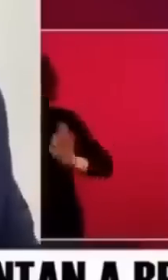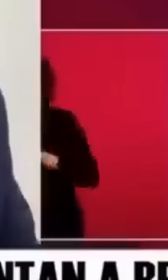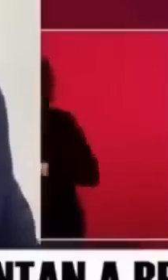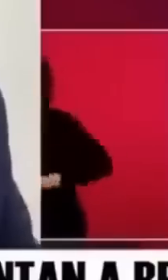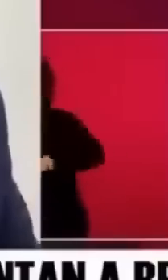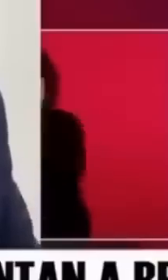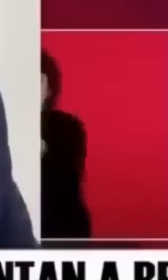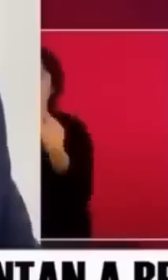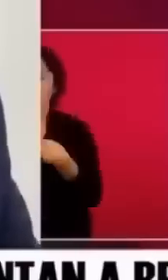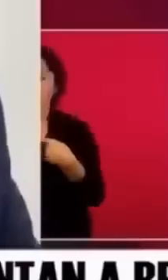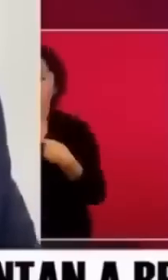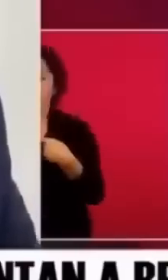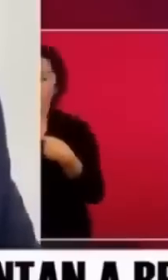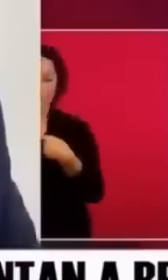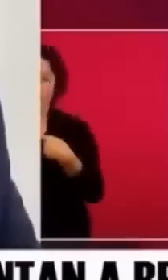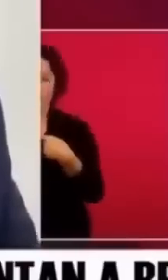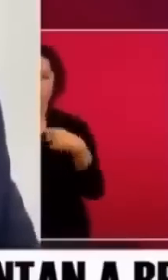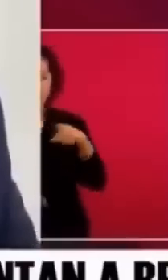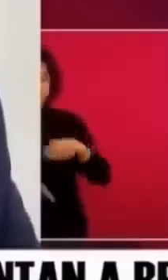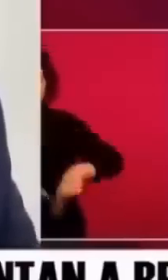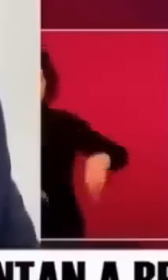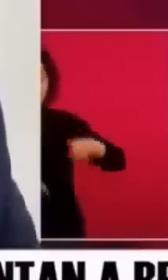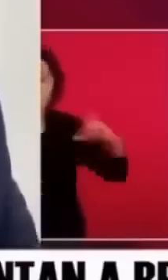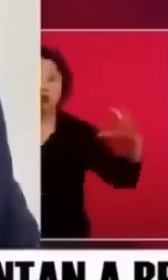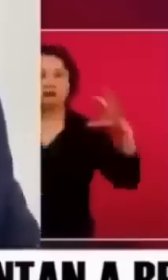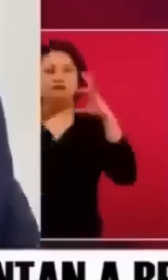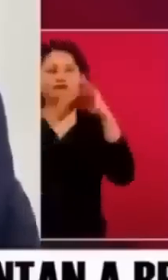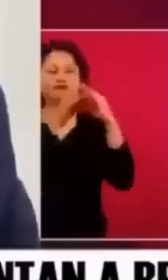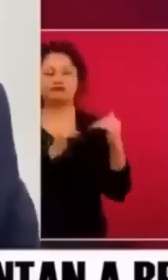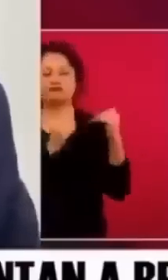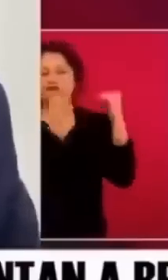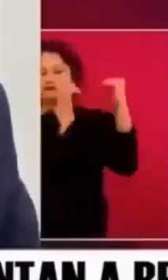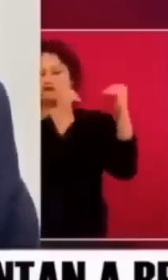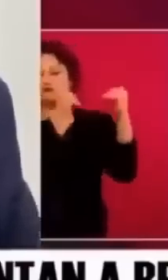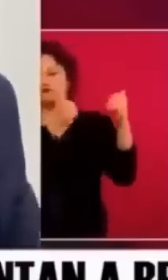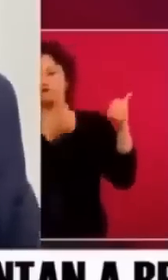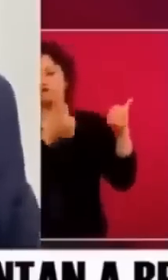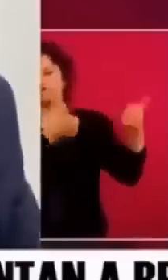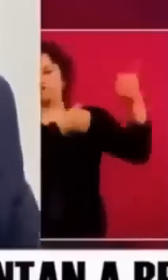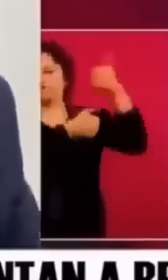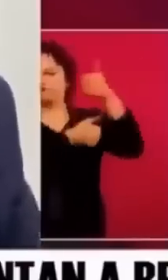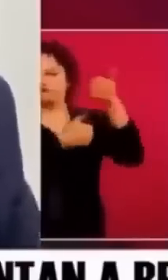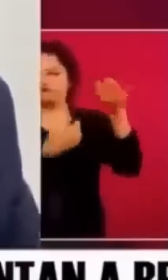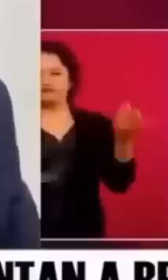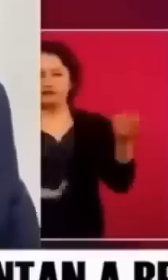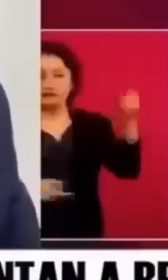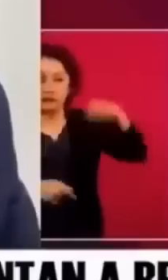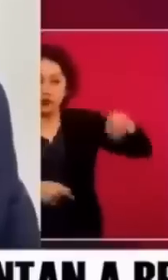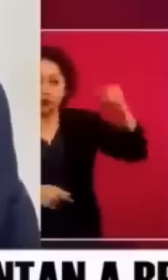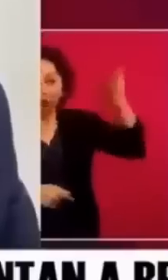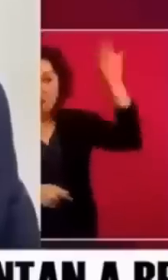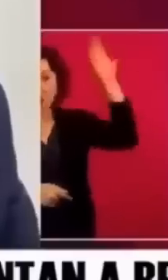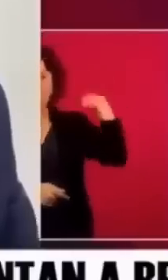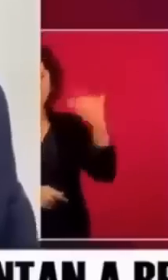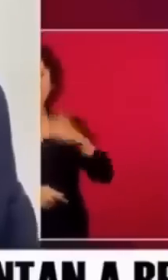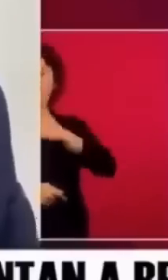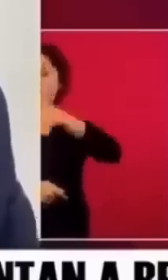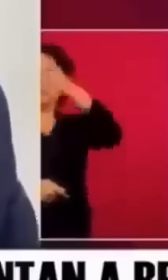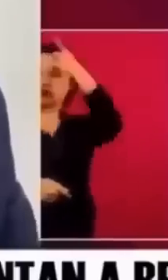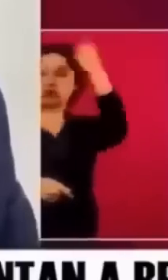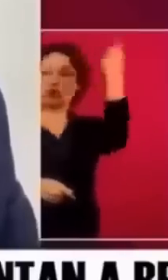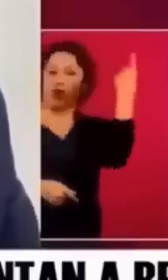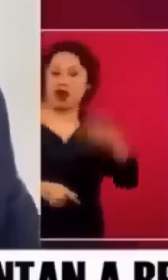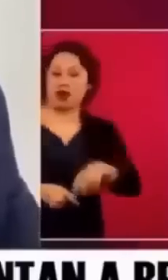actualmente se están implementando en esta 4T. Mexicanos, por favor, apóyame compartiendo este video,